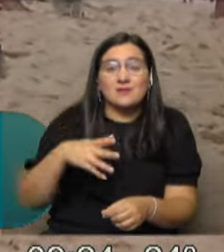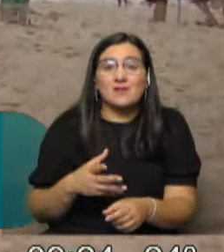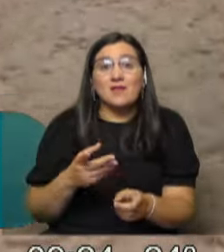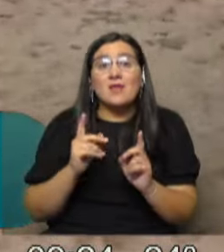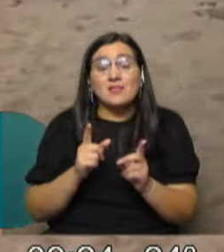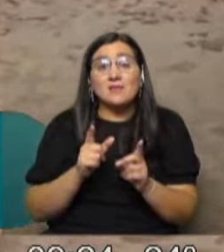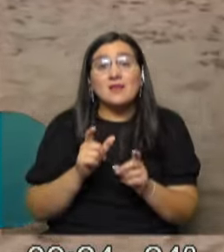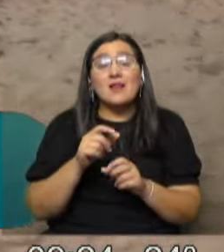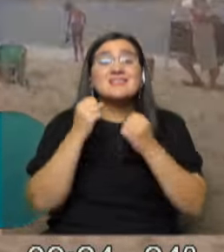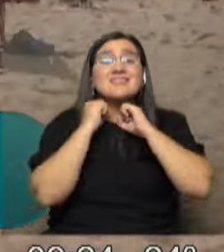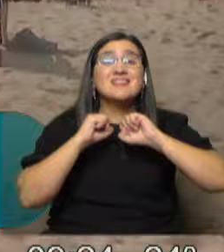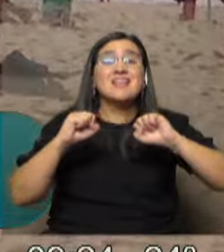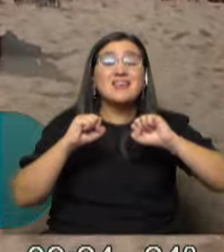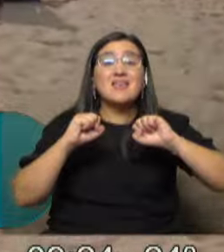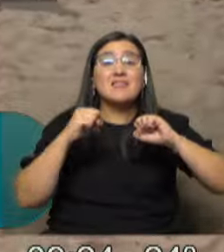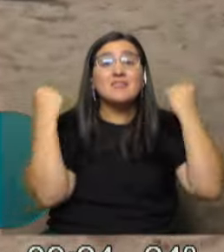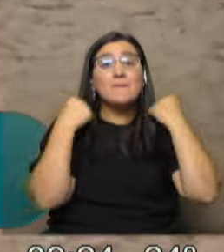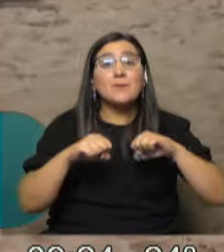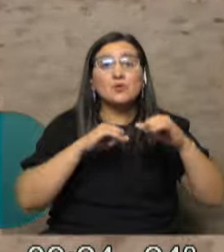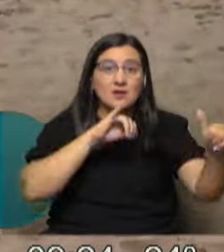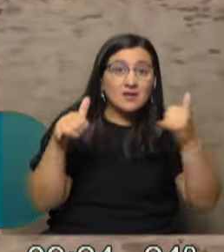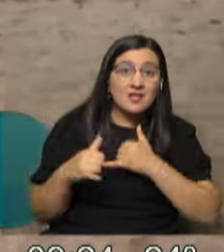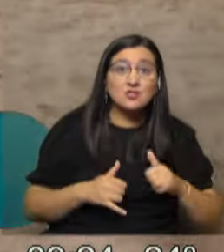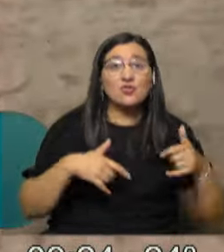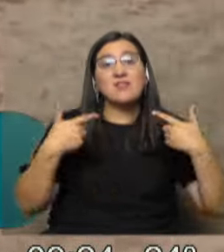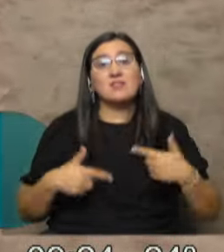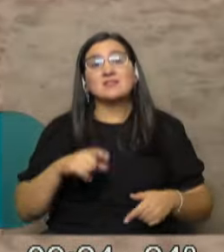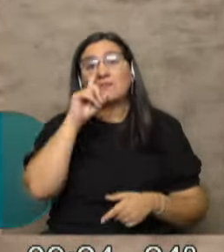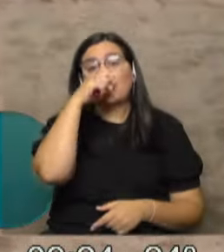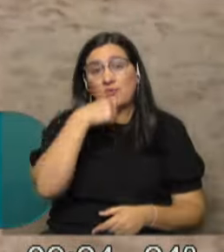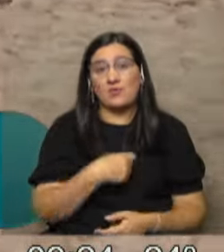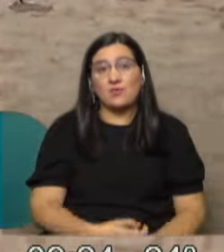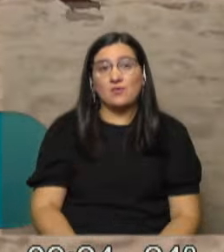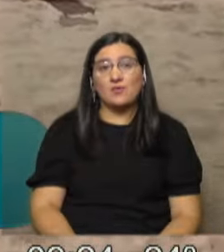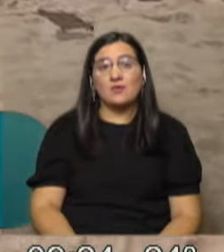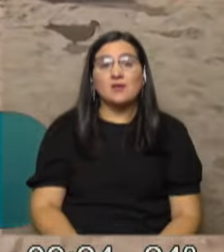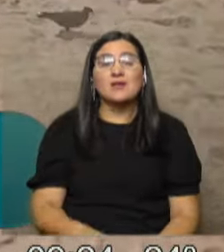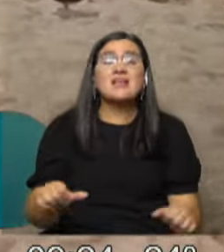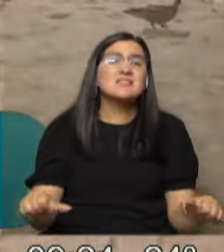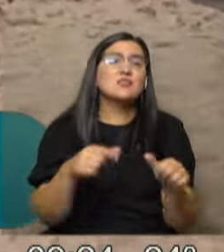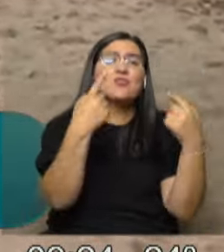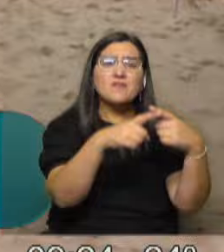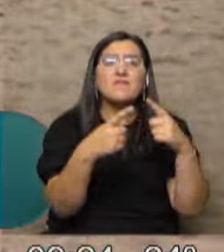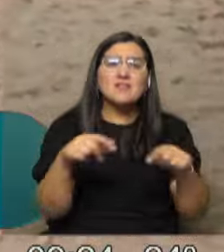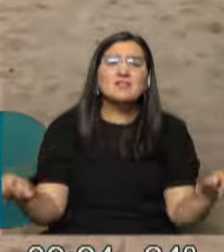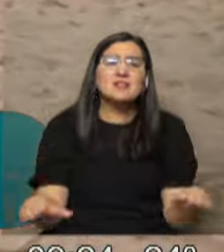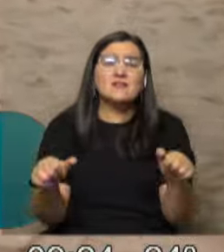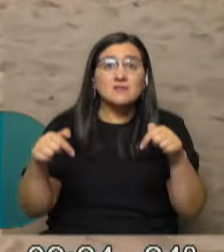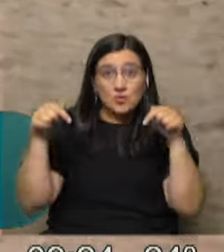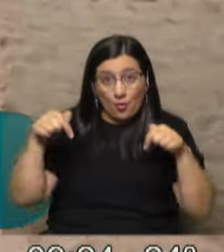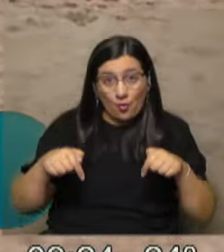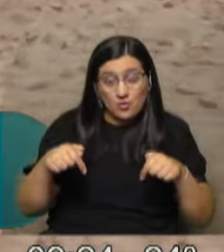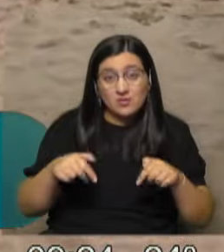la Secretaría de Deportes y Recreación de la Intendencia de Montevideo, que realiza distintas actividades hoy aquí